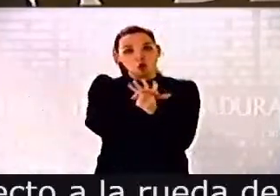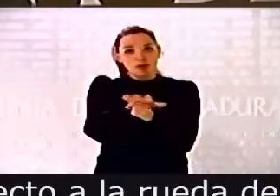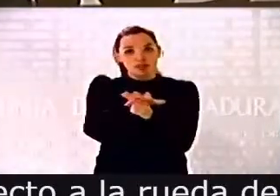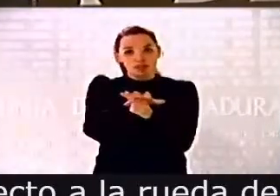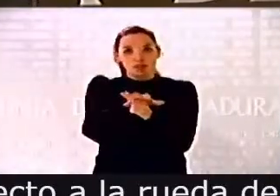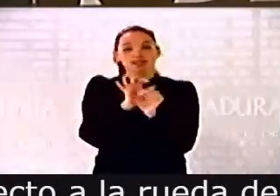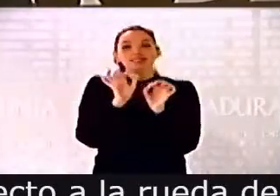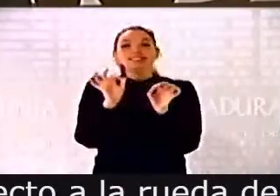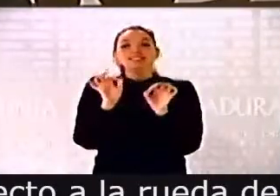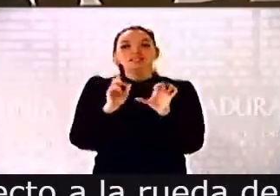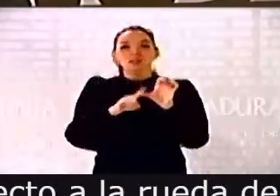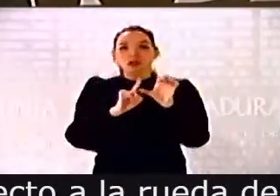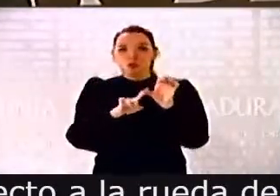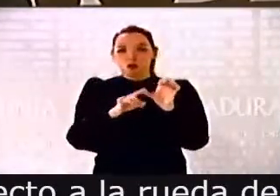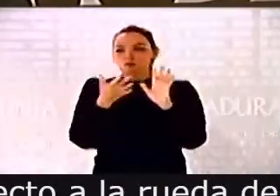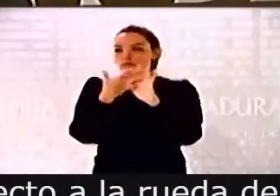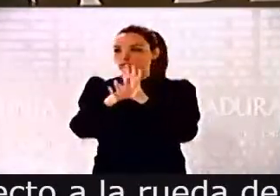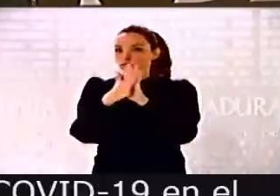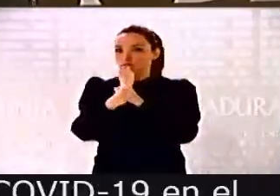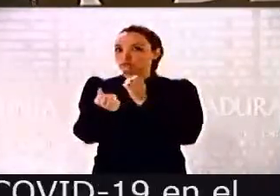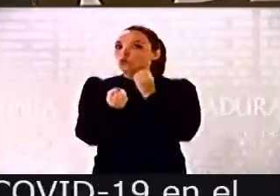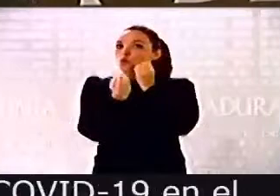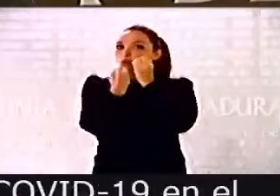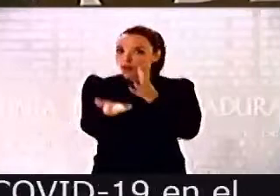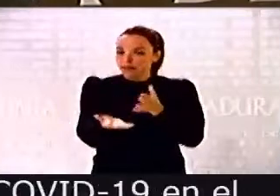COVID-19 en el ámbito de la Comunidad Autónoma de Extremadura.